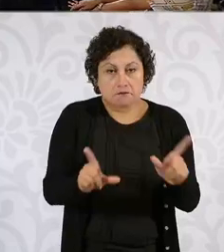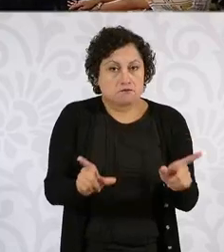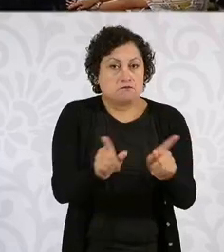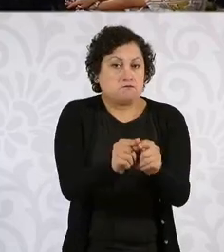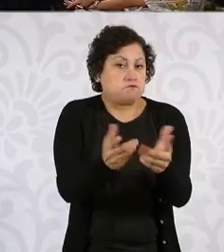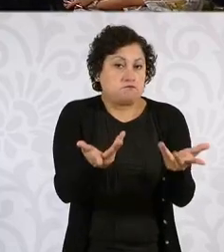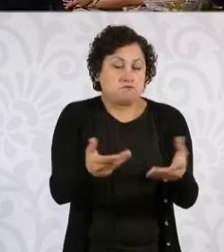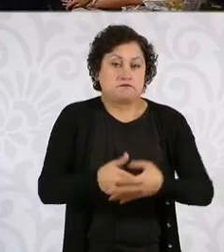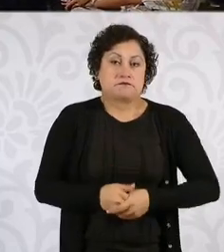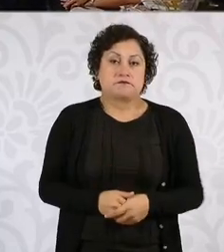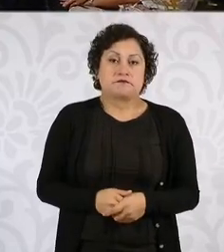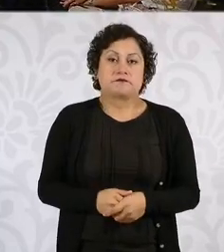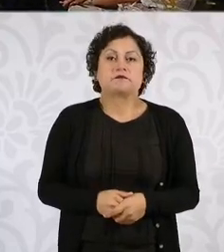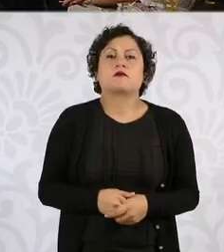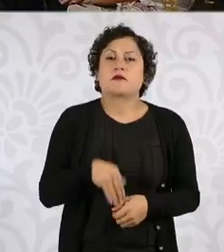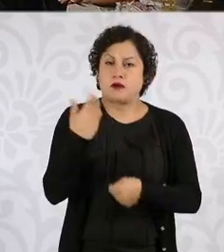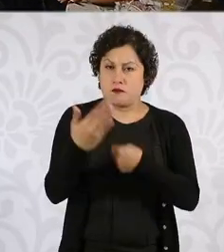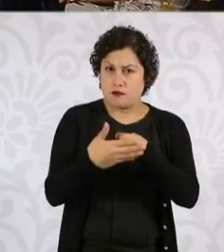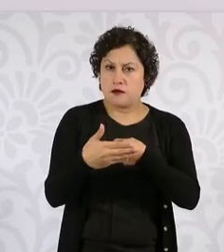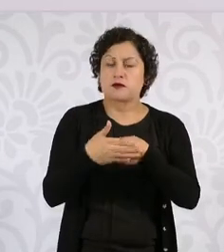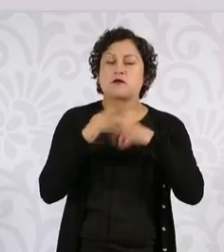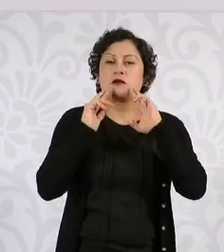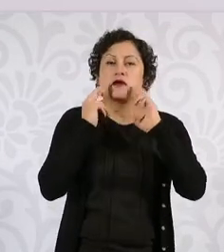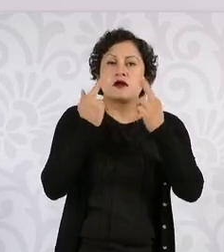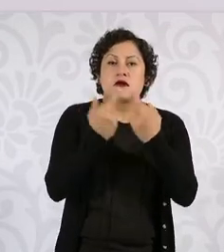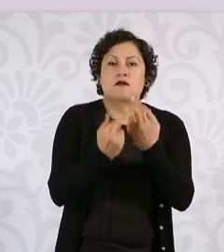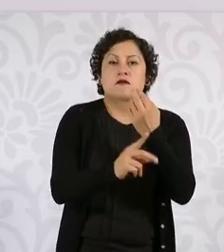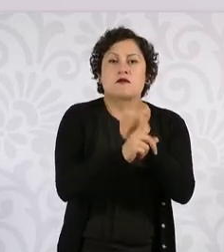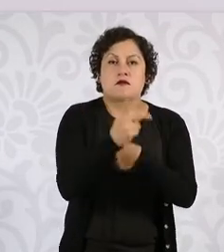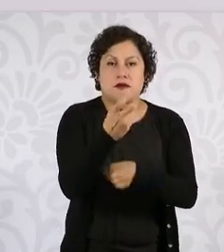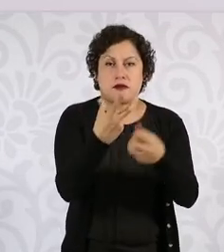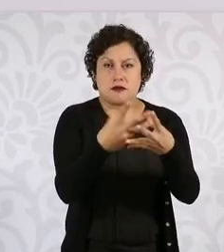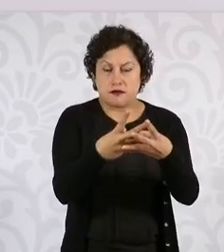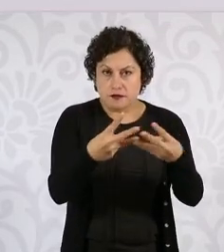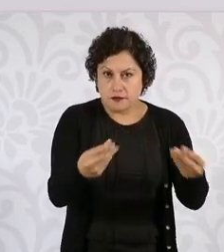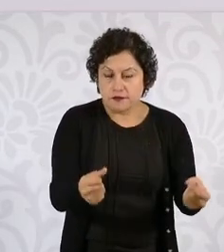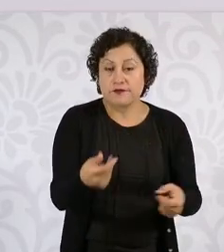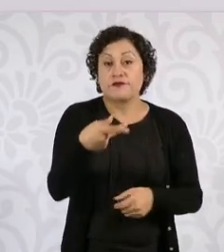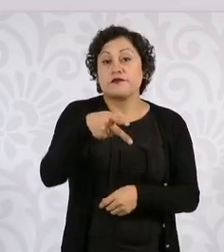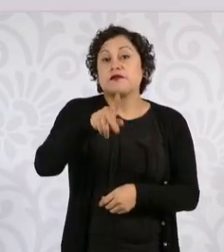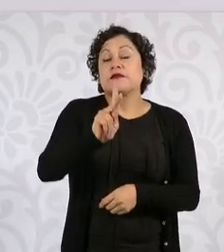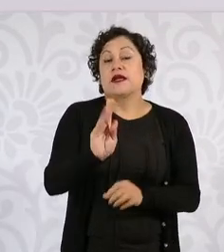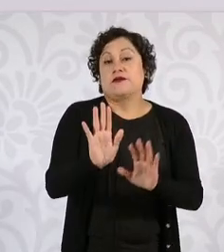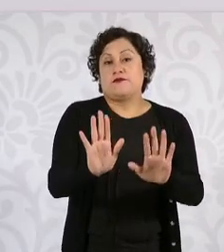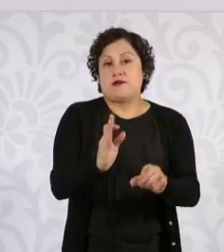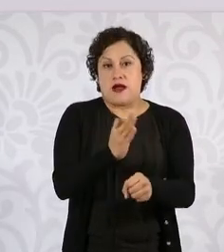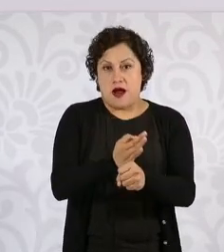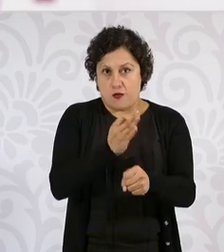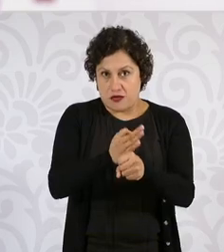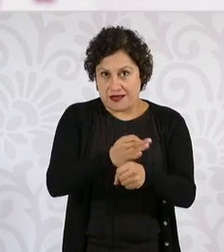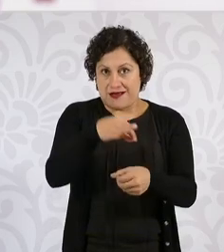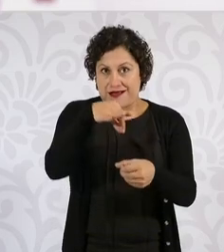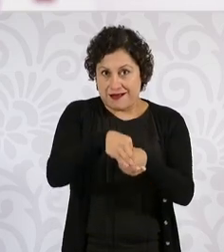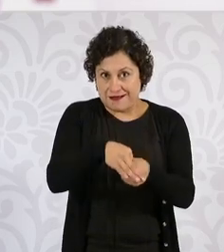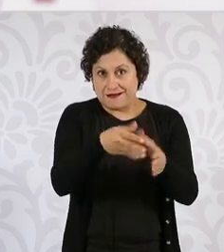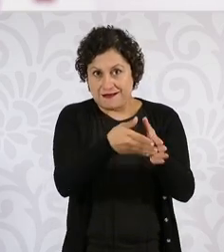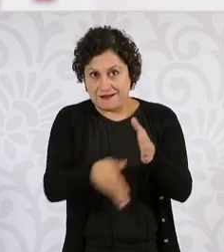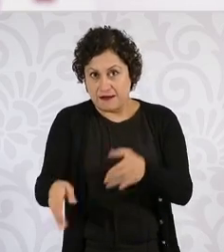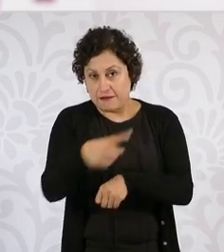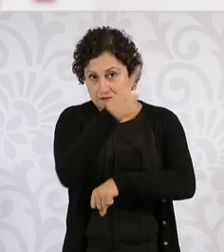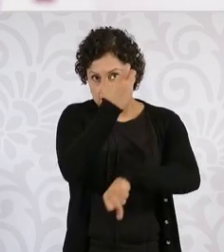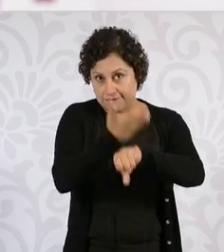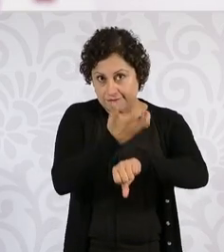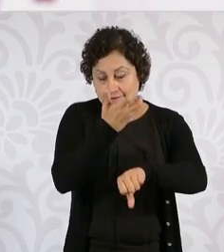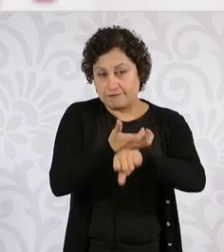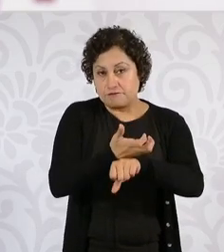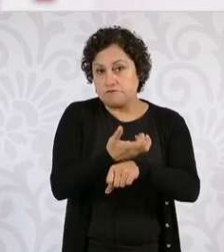Entonces, va a haber estas reuniones. ¿Qué es lo que pasa? Que hoy está pues la elección en Estados Unidos. Entonces, nosotros